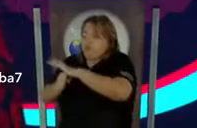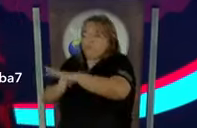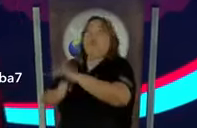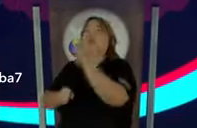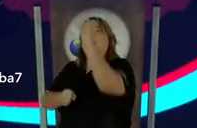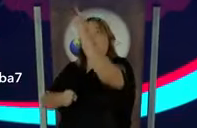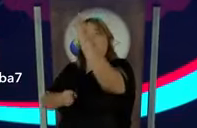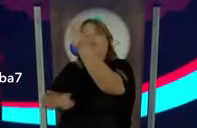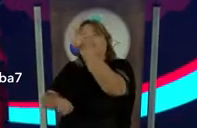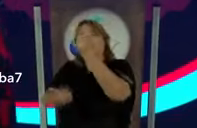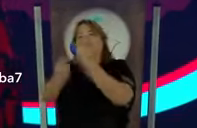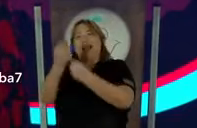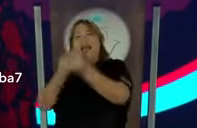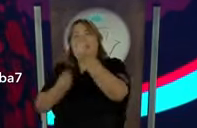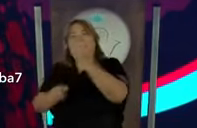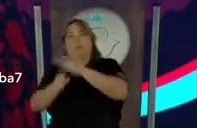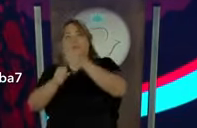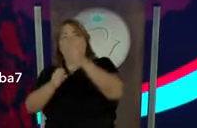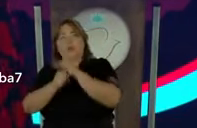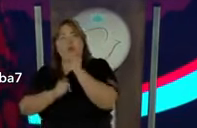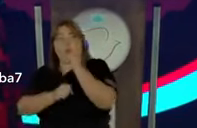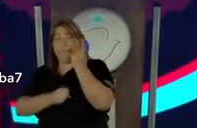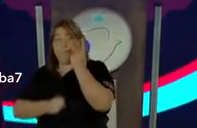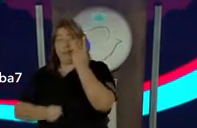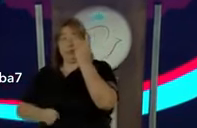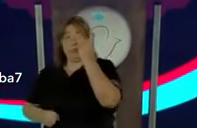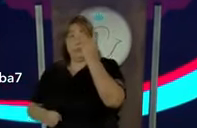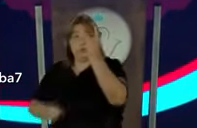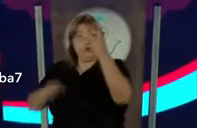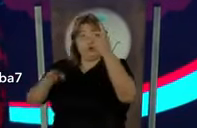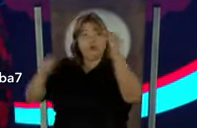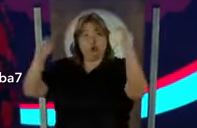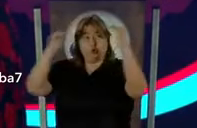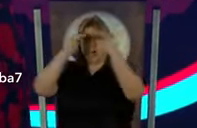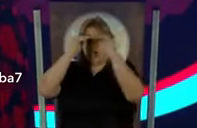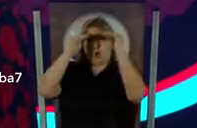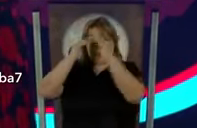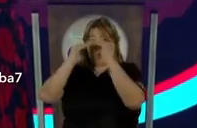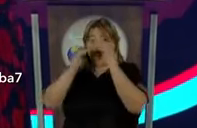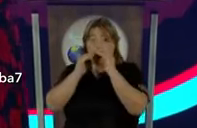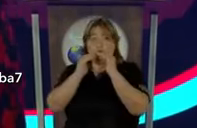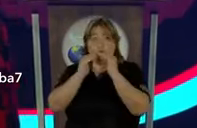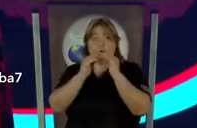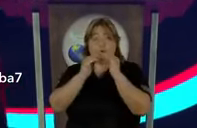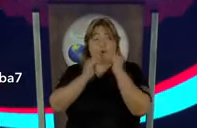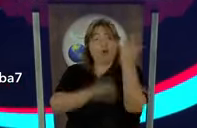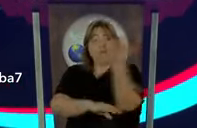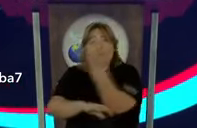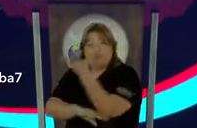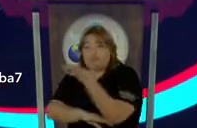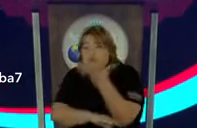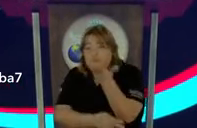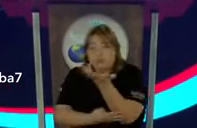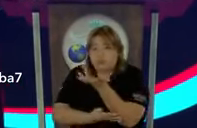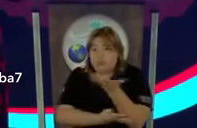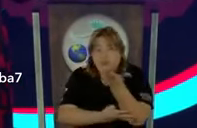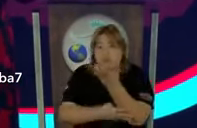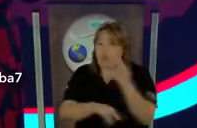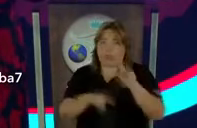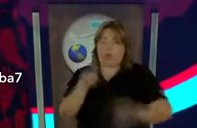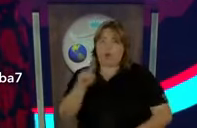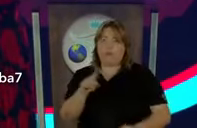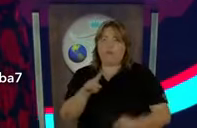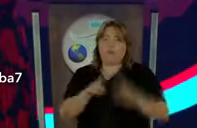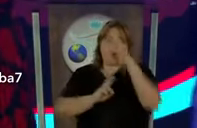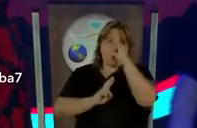también segará. No he visto justo desamparado, ni su simiente que mendigue pan. Y te damos toda la gloria y la